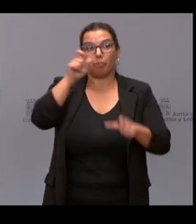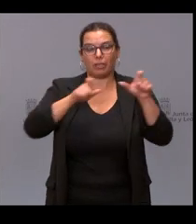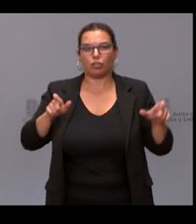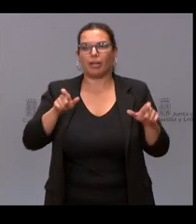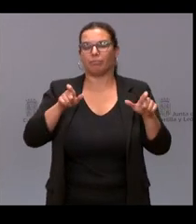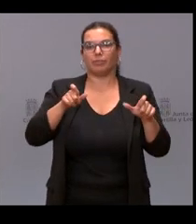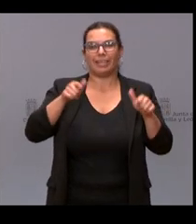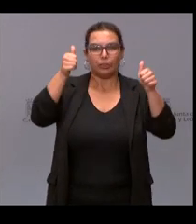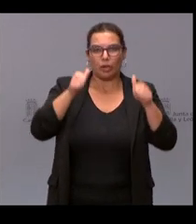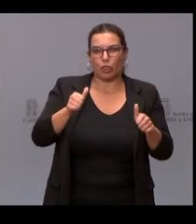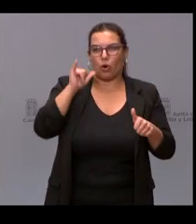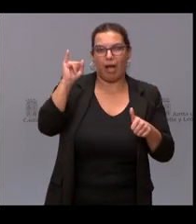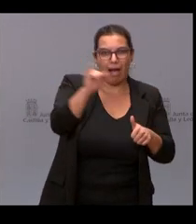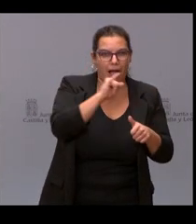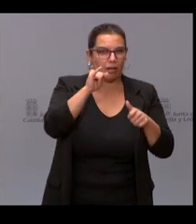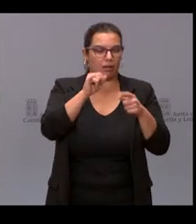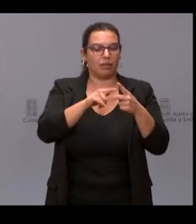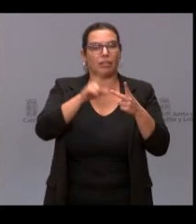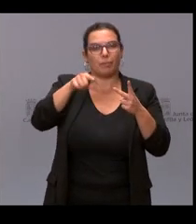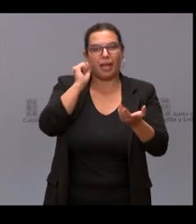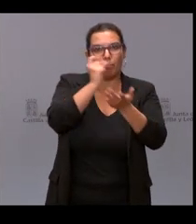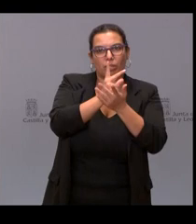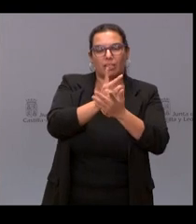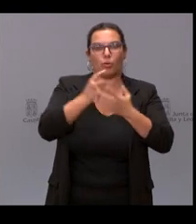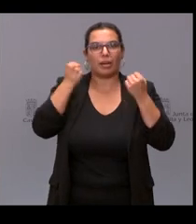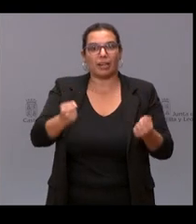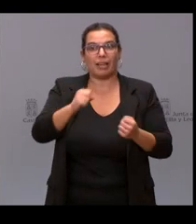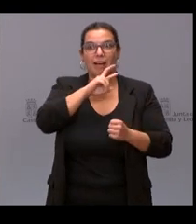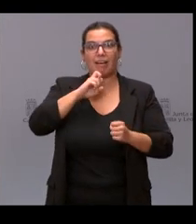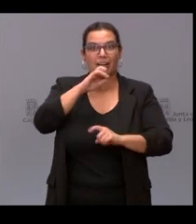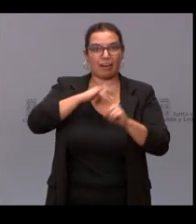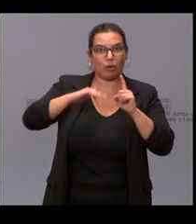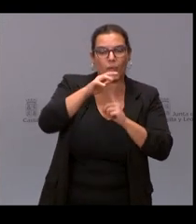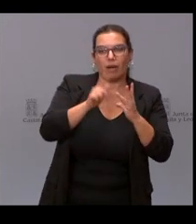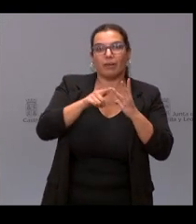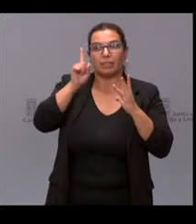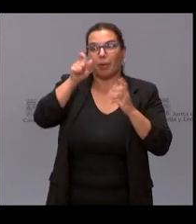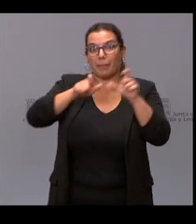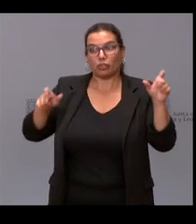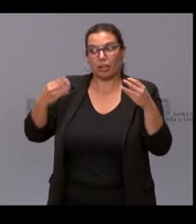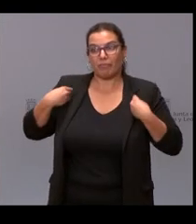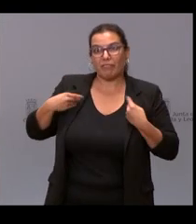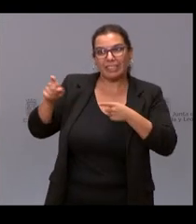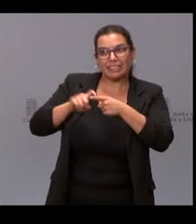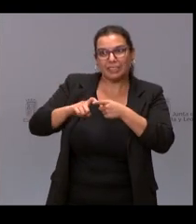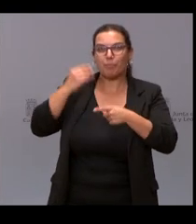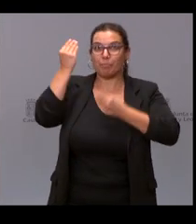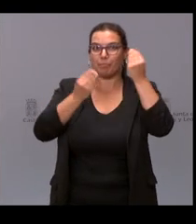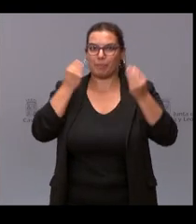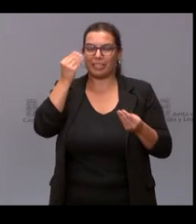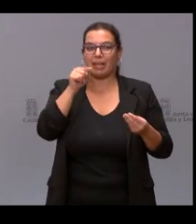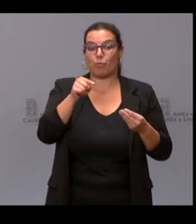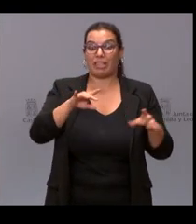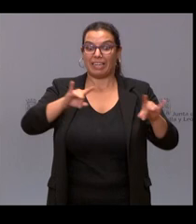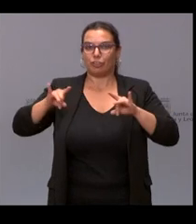cualificado, a la apuesta por la energía renovable y a la población, pues nos parece que tiene un encaje este